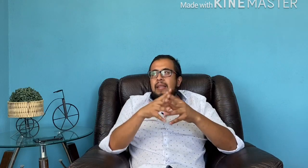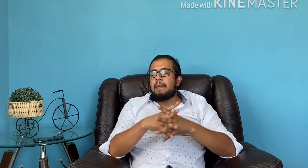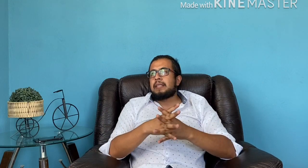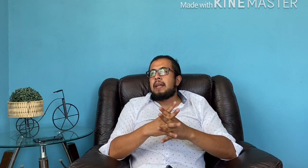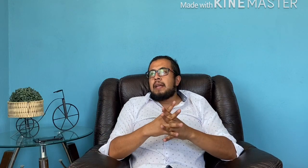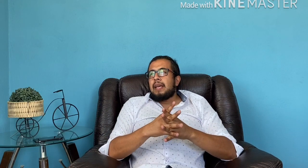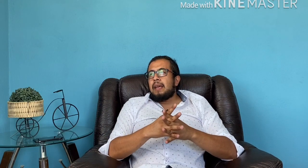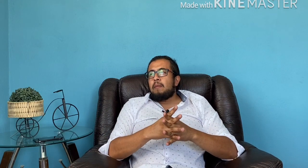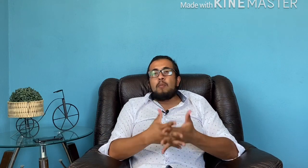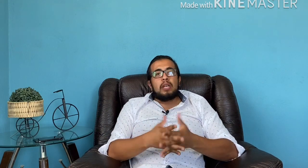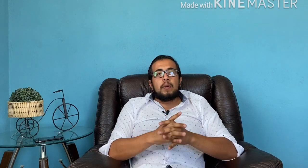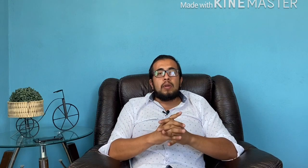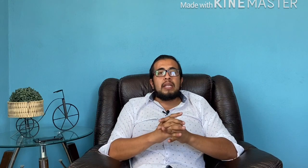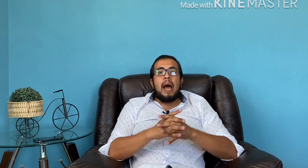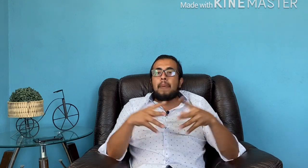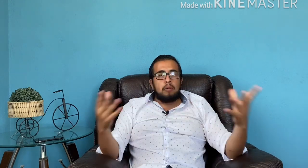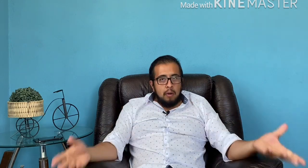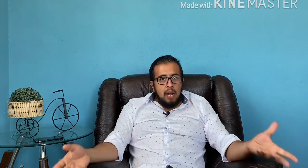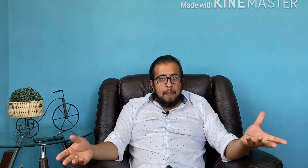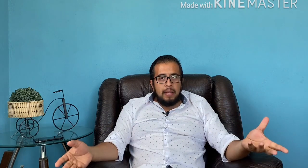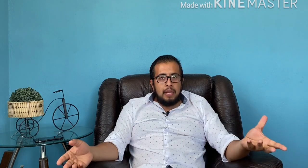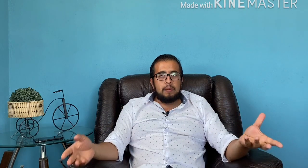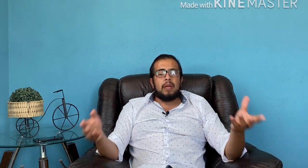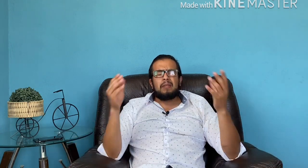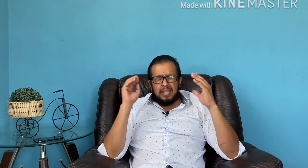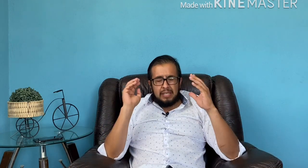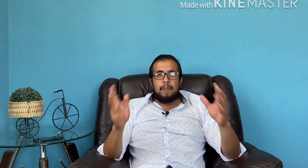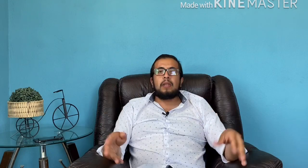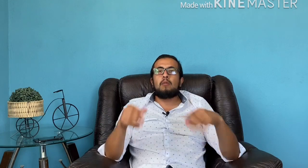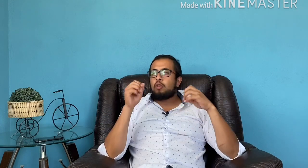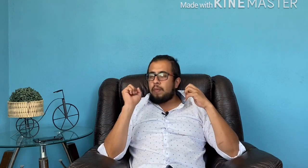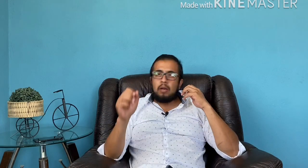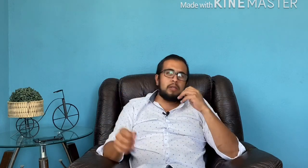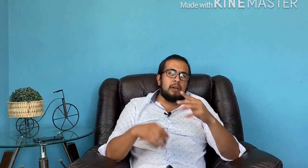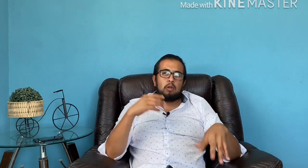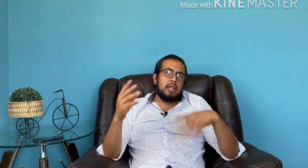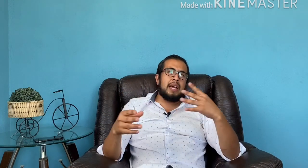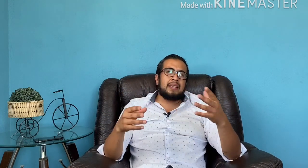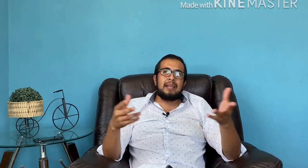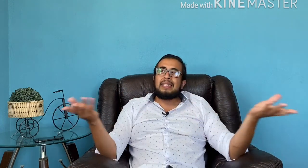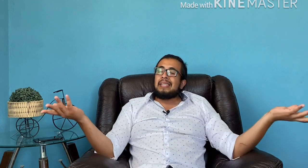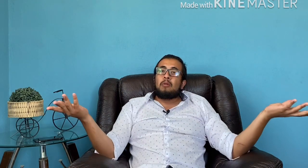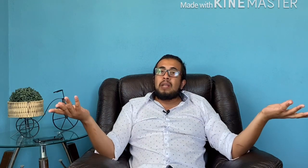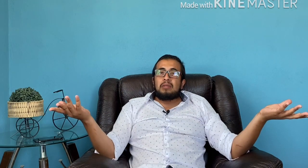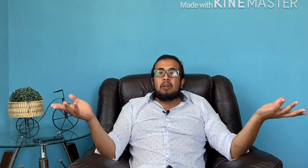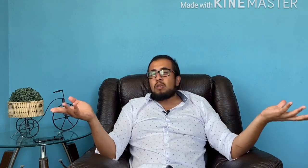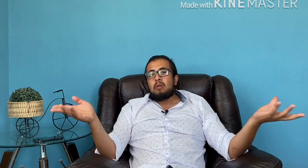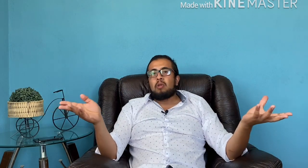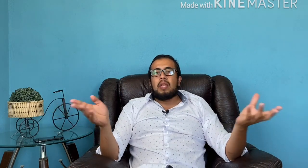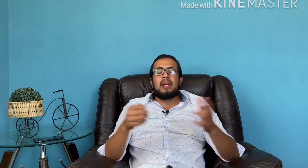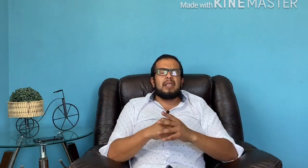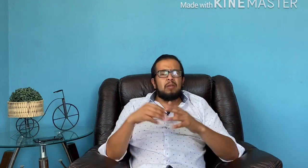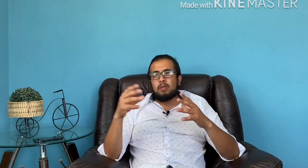de tarea tal vez, muy pocas personas aplaudieron el aprende en casa porque dijeron, sí aprendió mucho mi hijo, sí era autodidacta. ¿Cuántos hijos